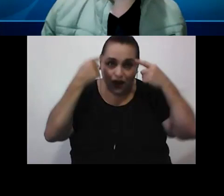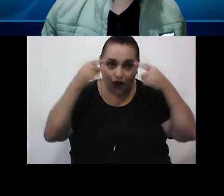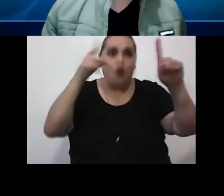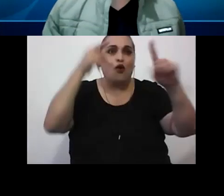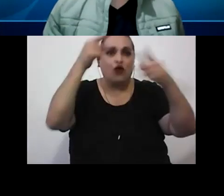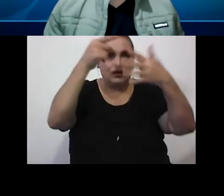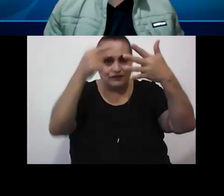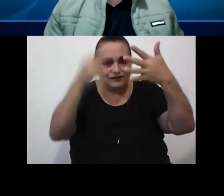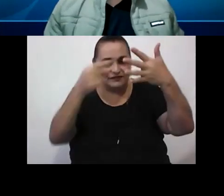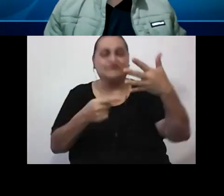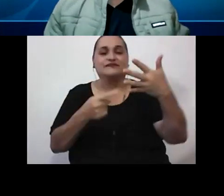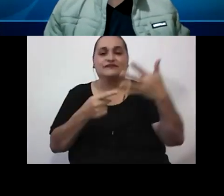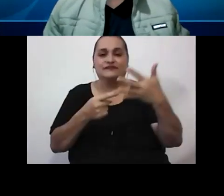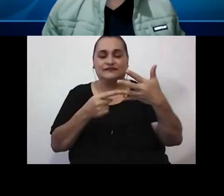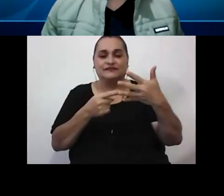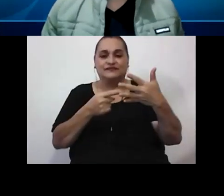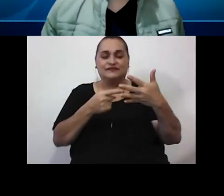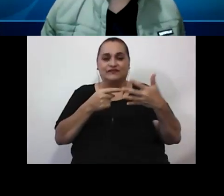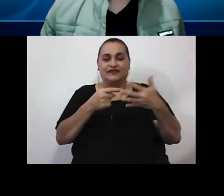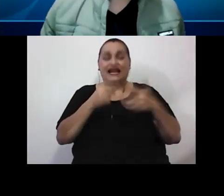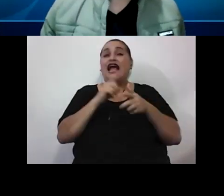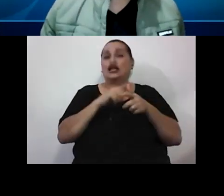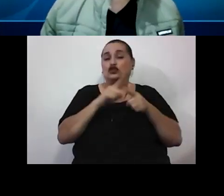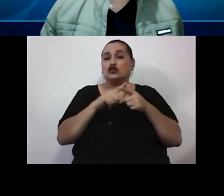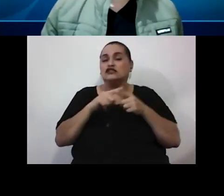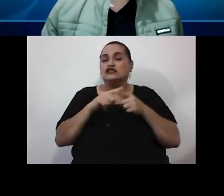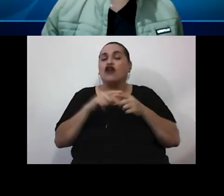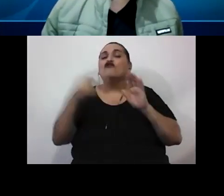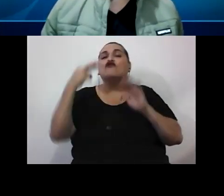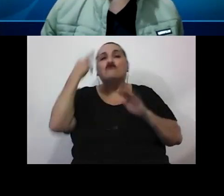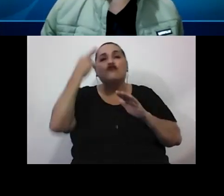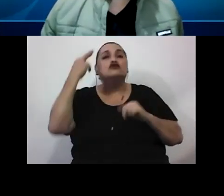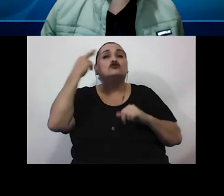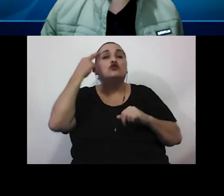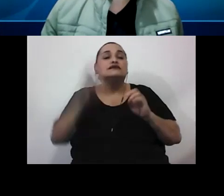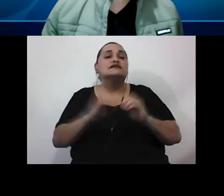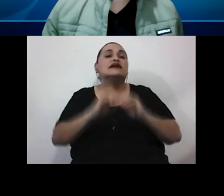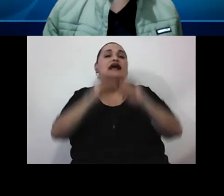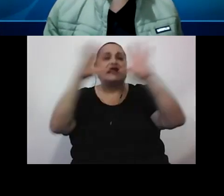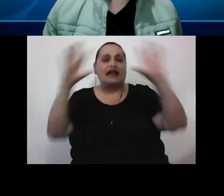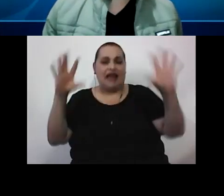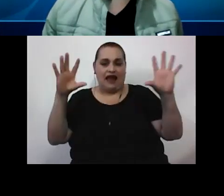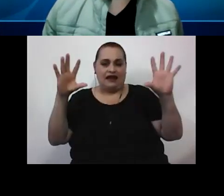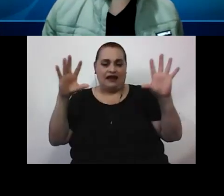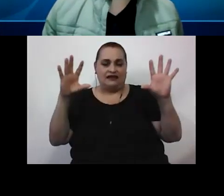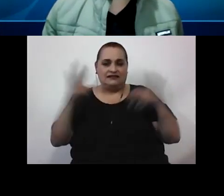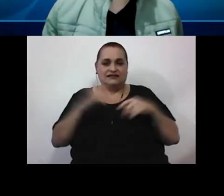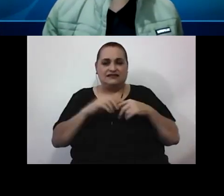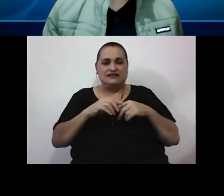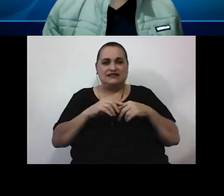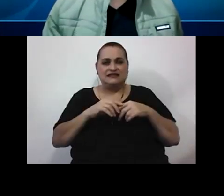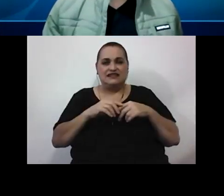logrando. Bueno, razones claras. Eso, como les decía, que a veces los niños me dicen en el consultorio, es que yo no sé qué esperan de